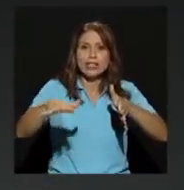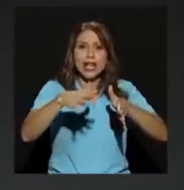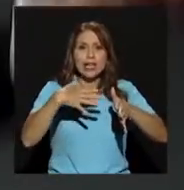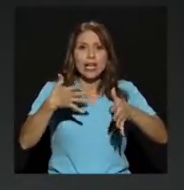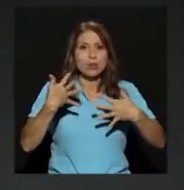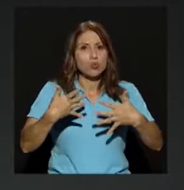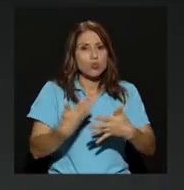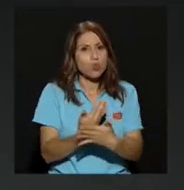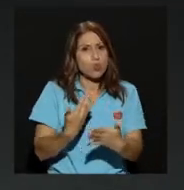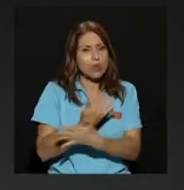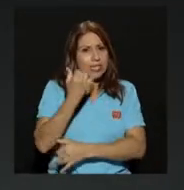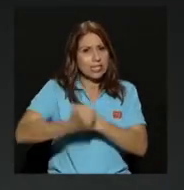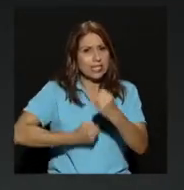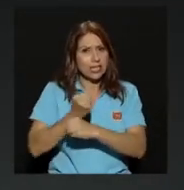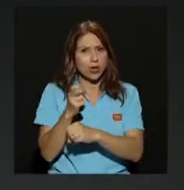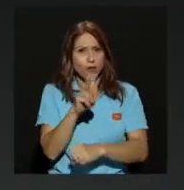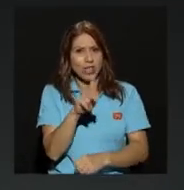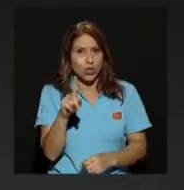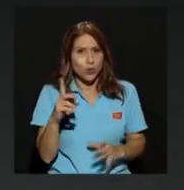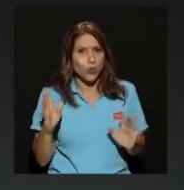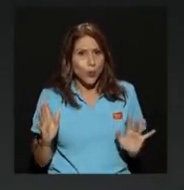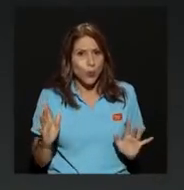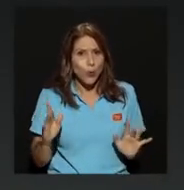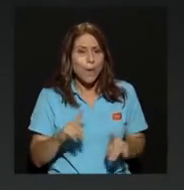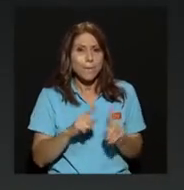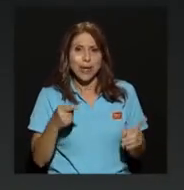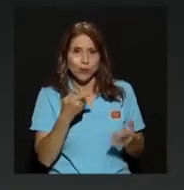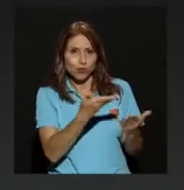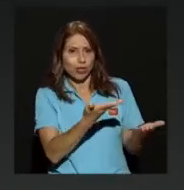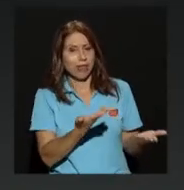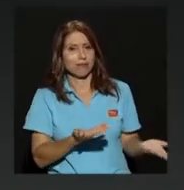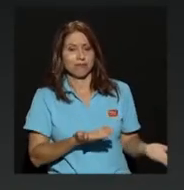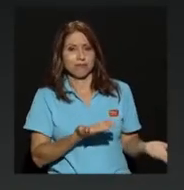siglo XXI, si me permite decirlo, pero usted